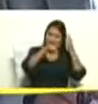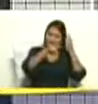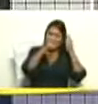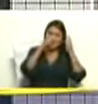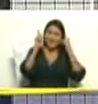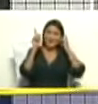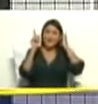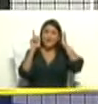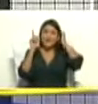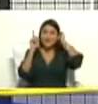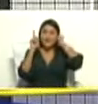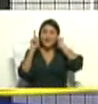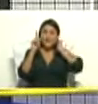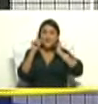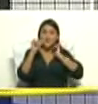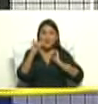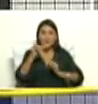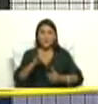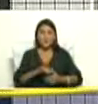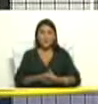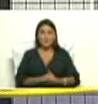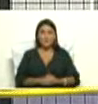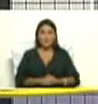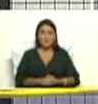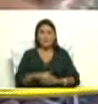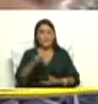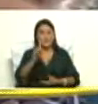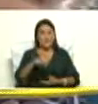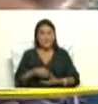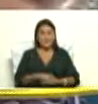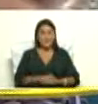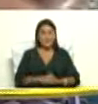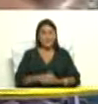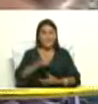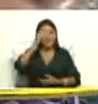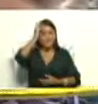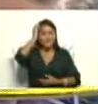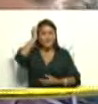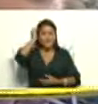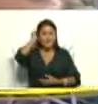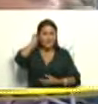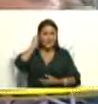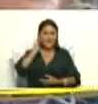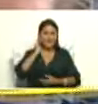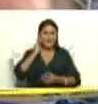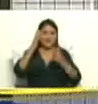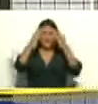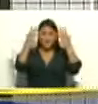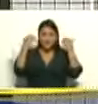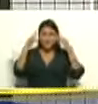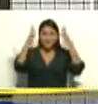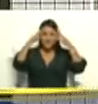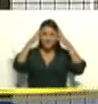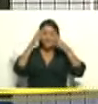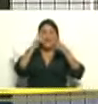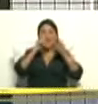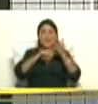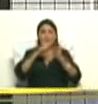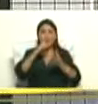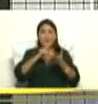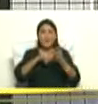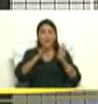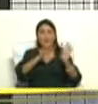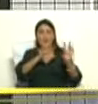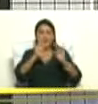so Mira se vino con su luz de los años 70 hoy Rodríguez